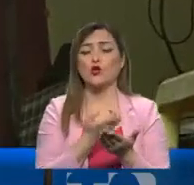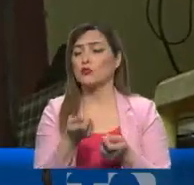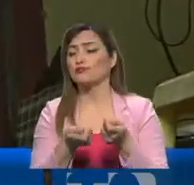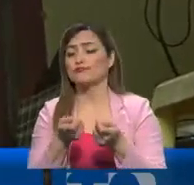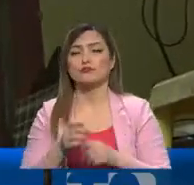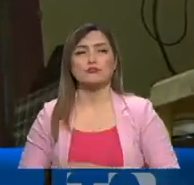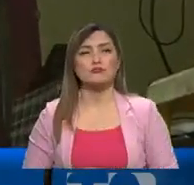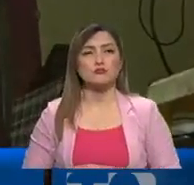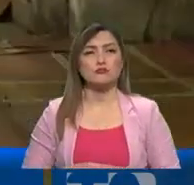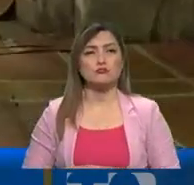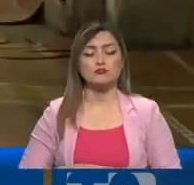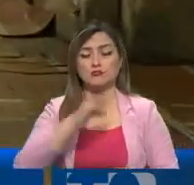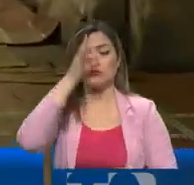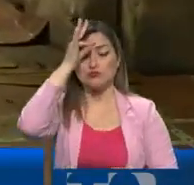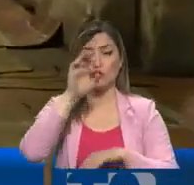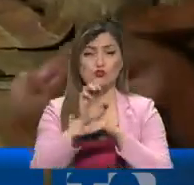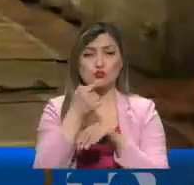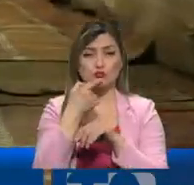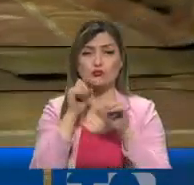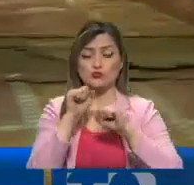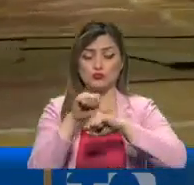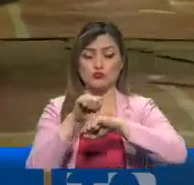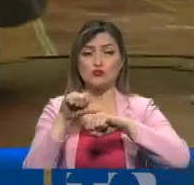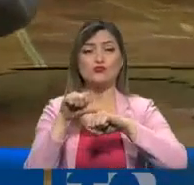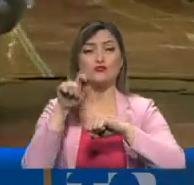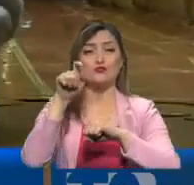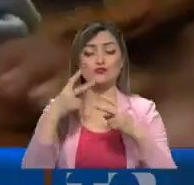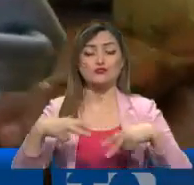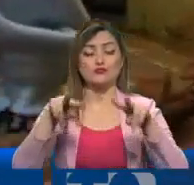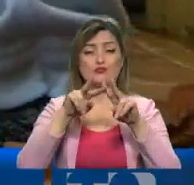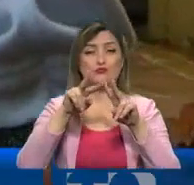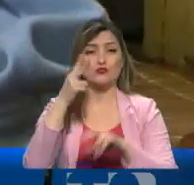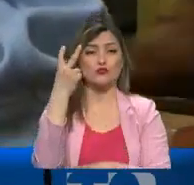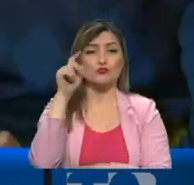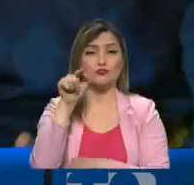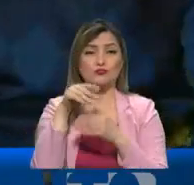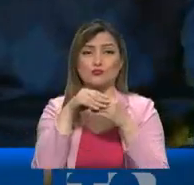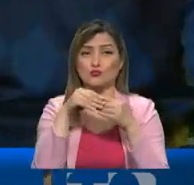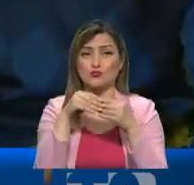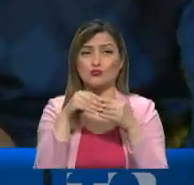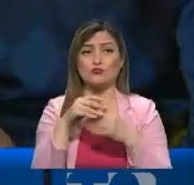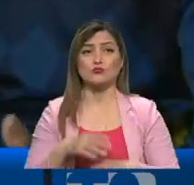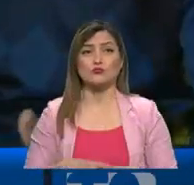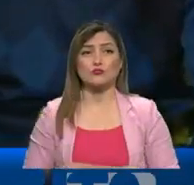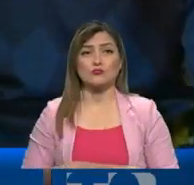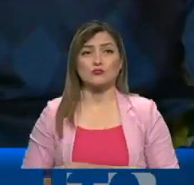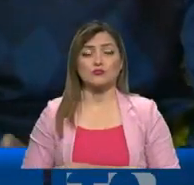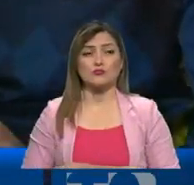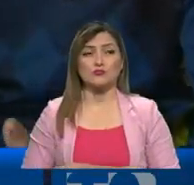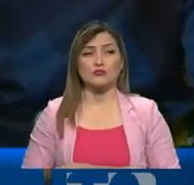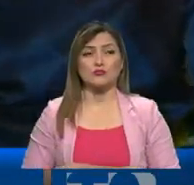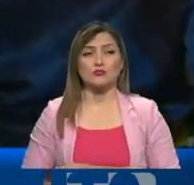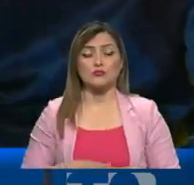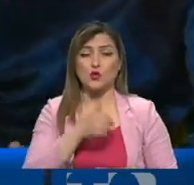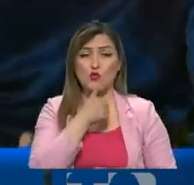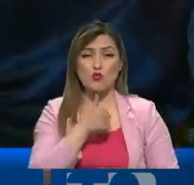En casas de salud del Ecuador les han dicho que podrían operarle, pero que el costo sería $12,000 y que existe poca probabilidad de que